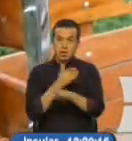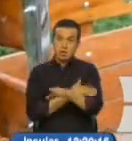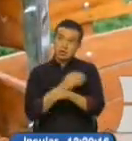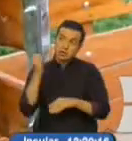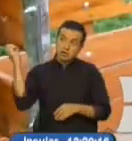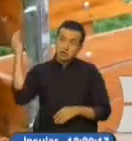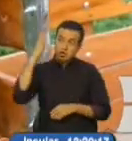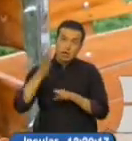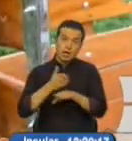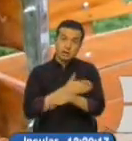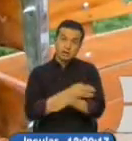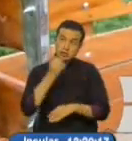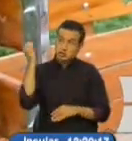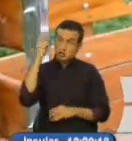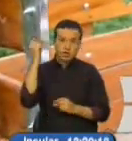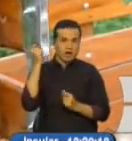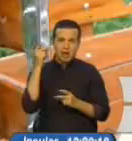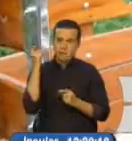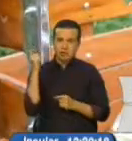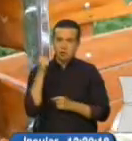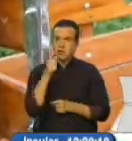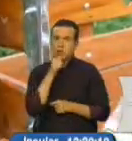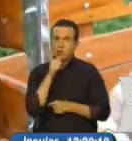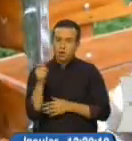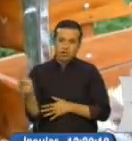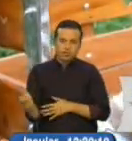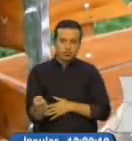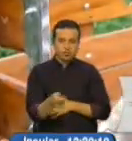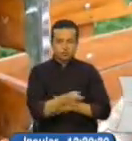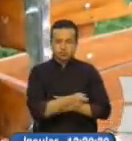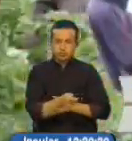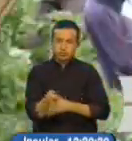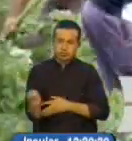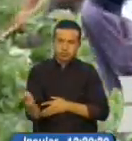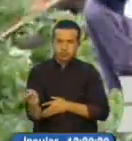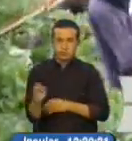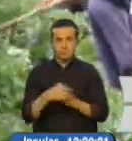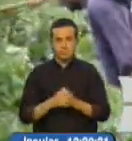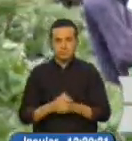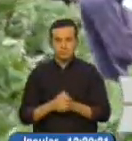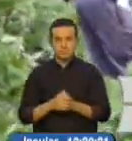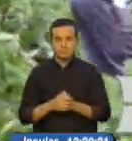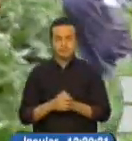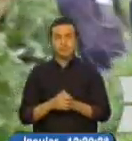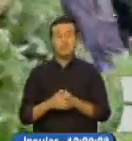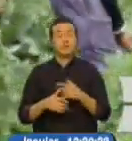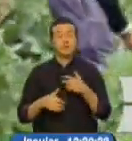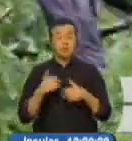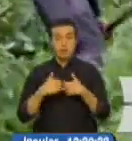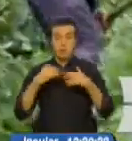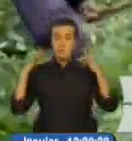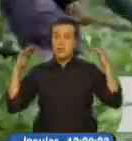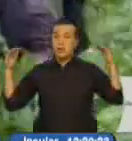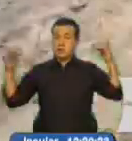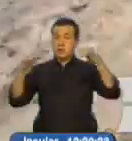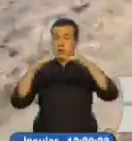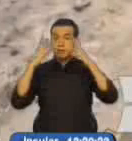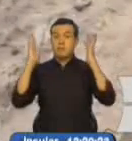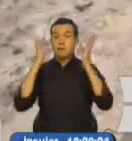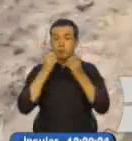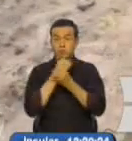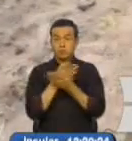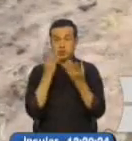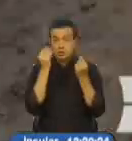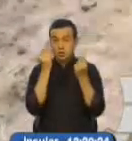sol salga, tiene que estarle echando, en este caso, agua nomás. A más de la afectación climática, este sector